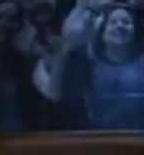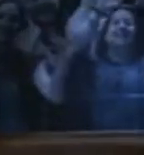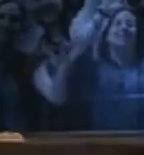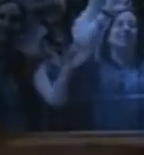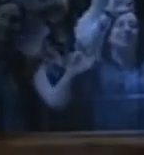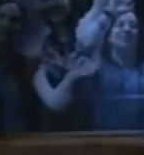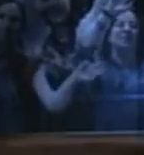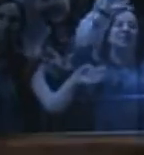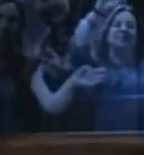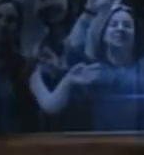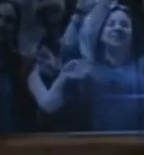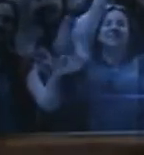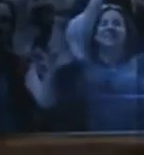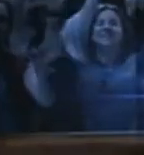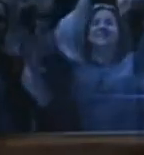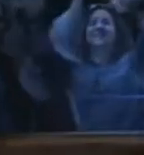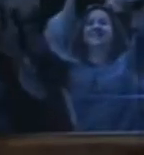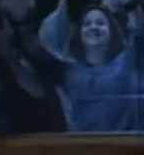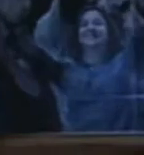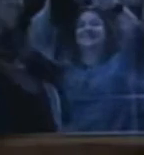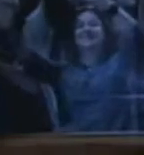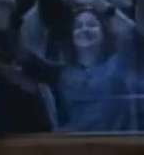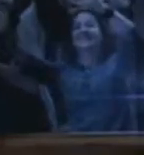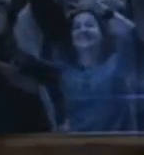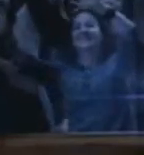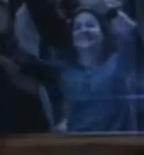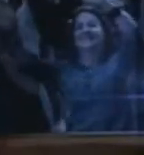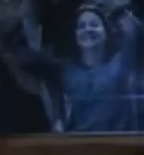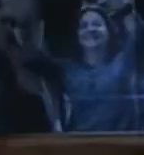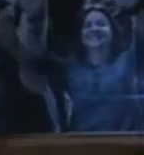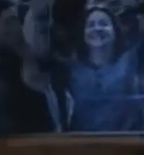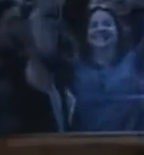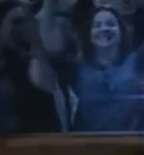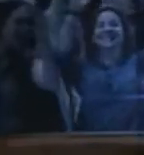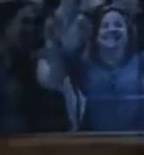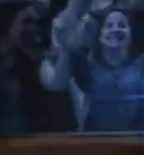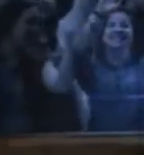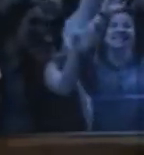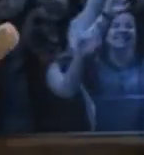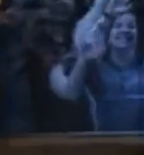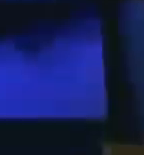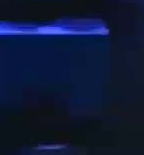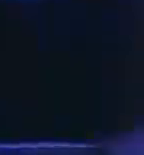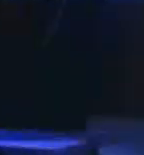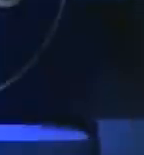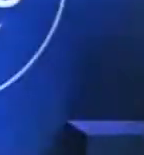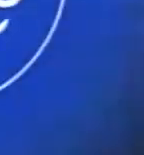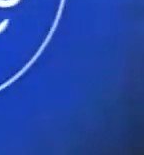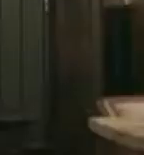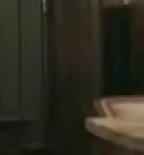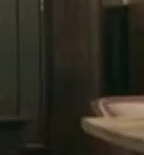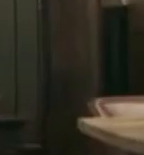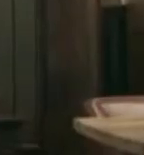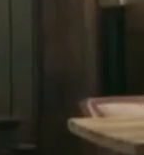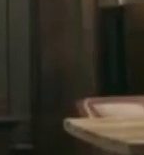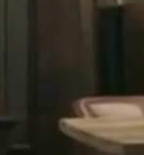Y comprueba que en el prepago Tigo tu saldo sí que rinde. Ahora sí, cántemele todo el disco. O échese un bis.